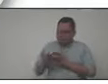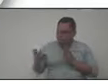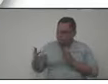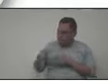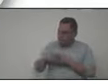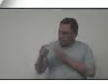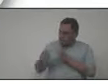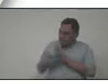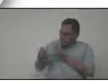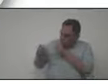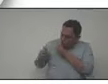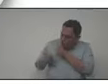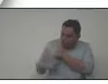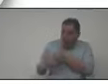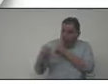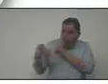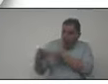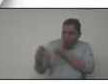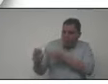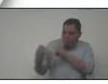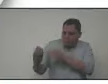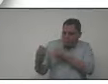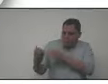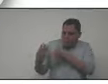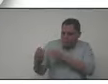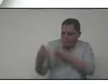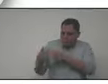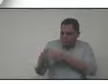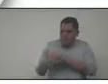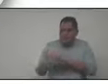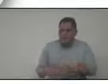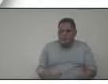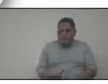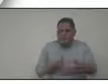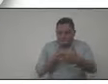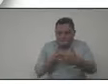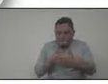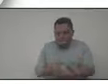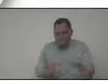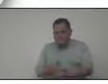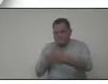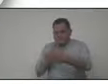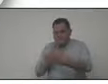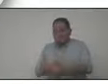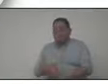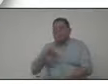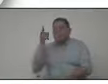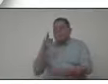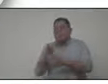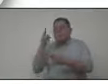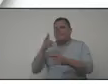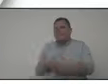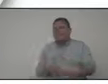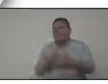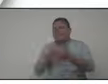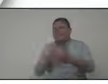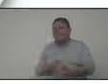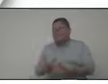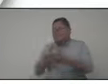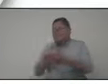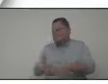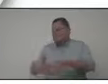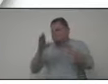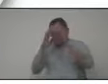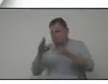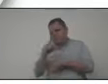los esfuerzos habidos y por haber, estamos limitados para que oportunamente nos atiendan nuestros usuarios